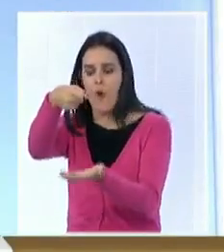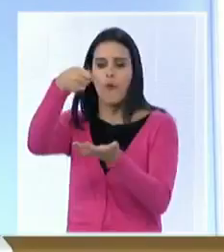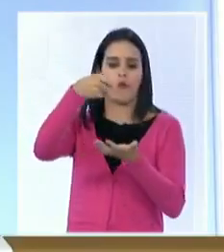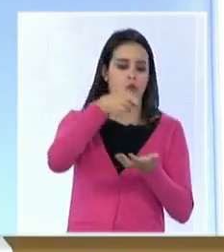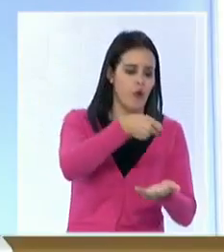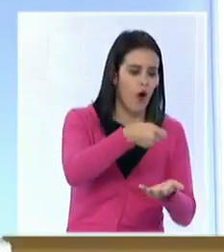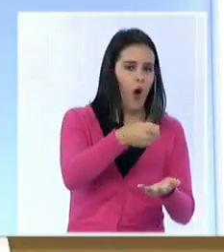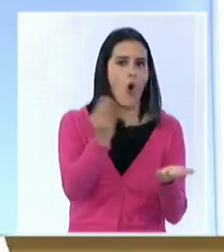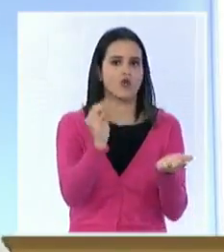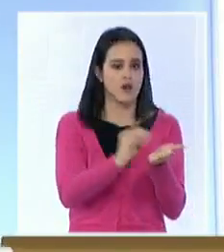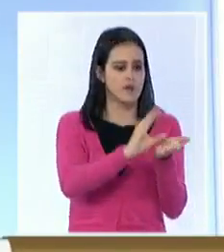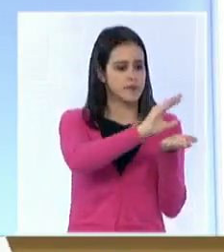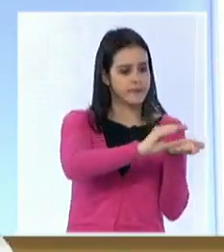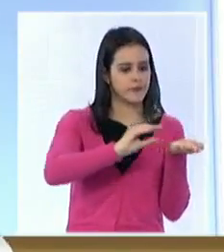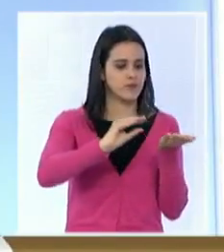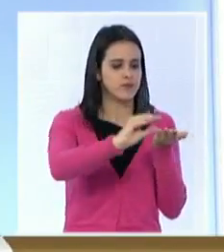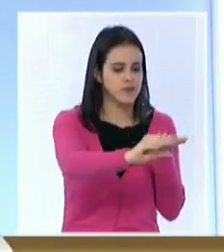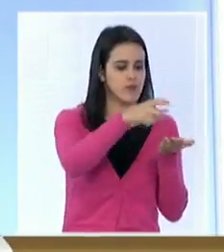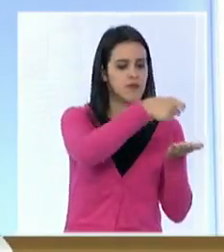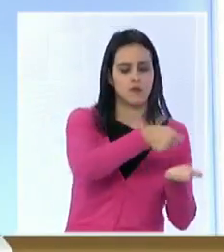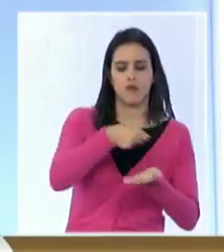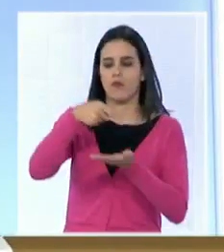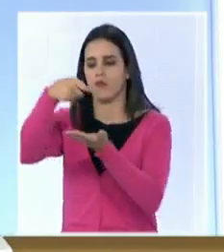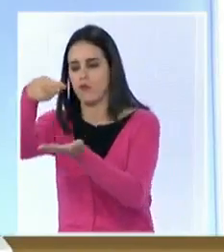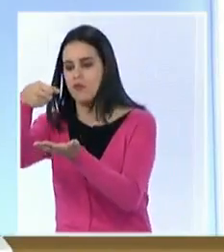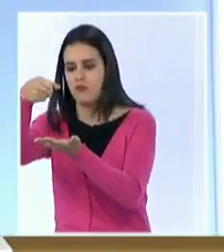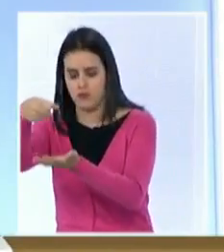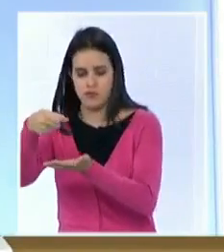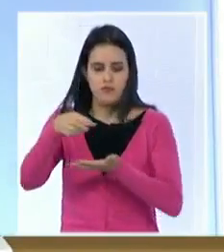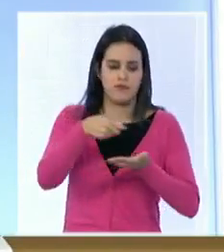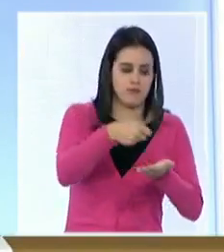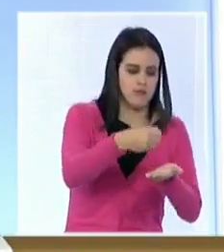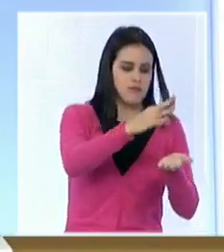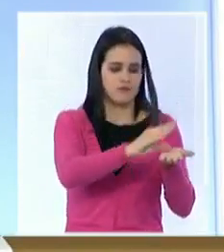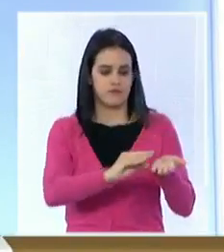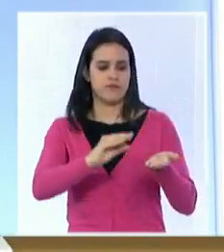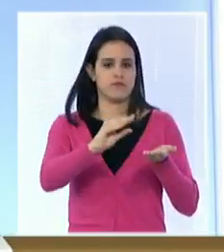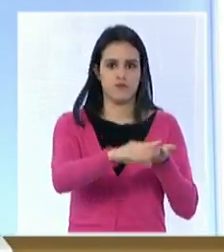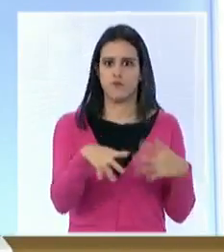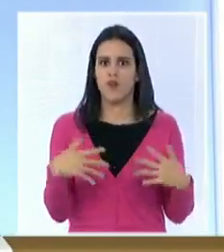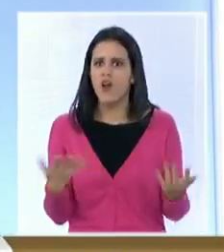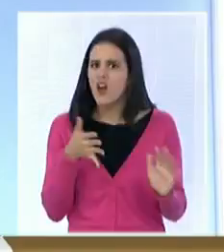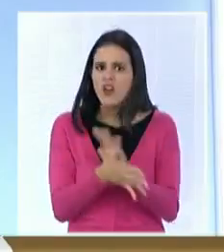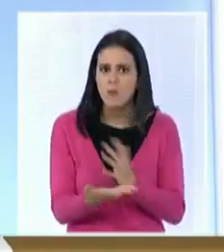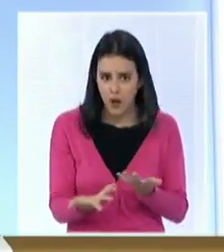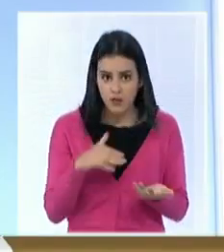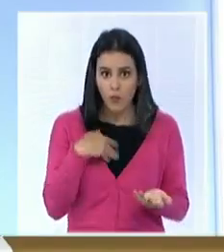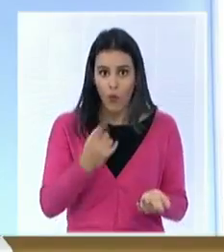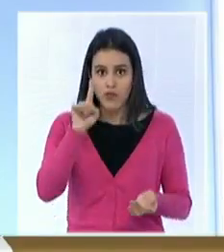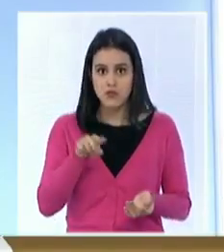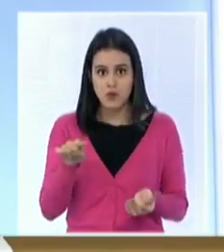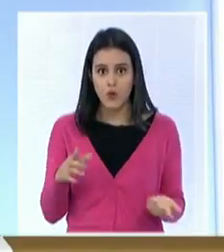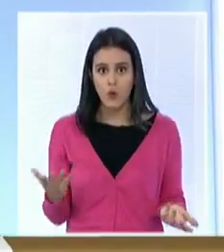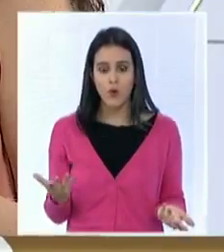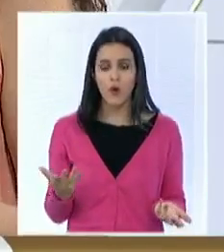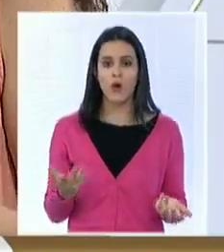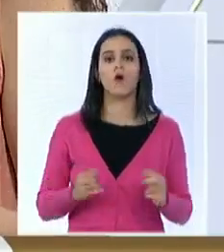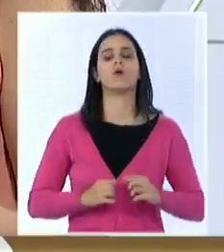utilizan solo una parte y vuelven a congelar y así siguen hasta que se termina. ¿Qué pasa con ese alimento que se congela y se descongela tanto?